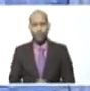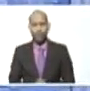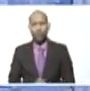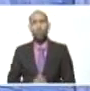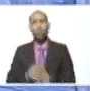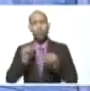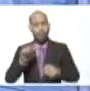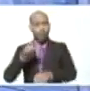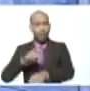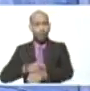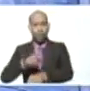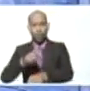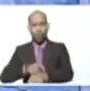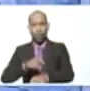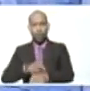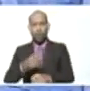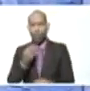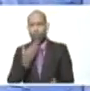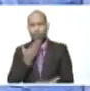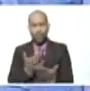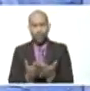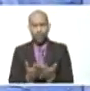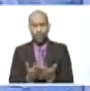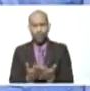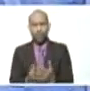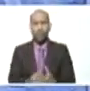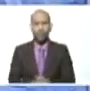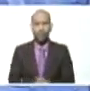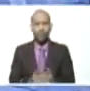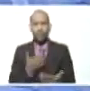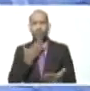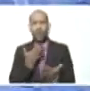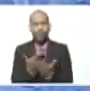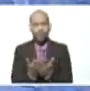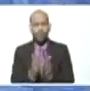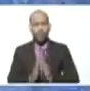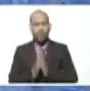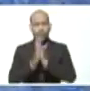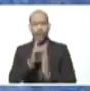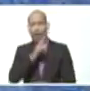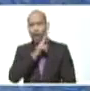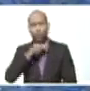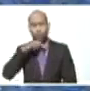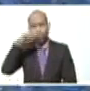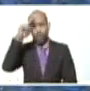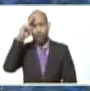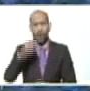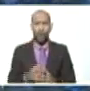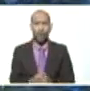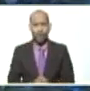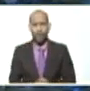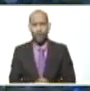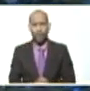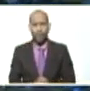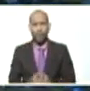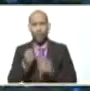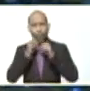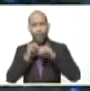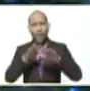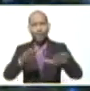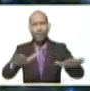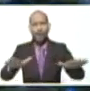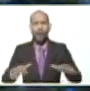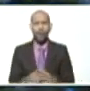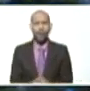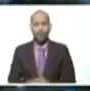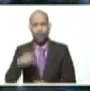mismo tiempo, agradecemos calurosamente al Santo Padre por el extraordinario mensaje